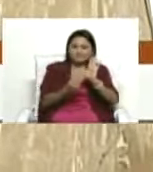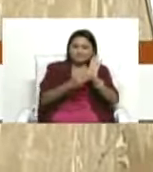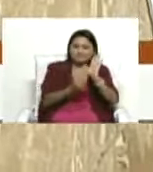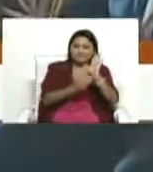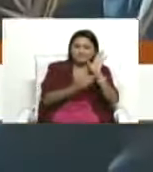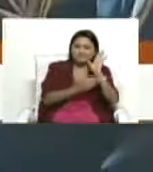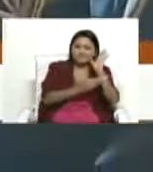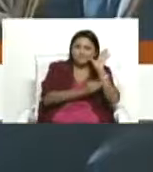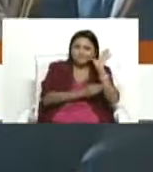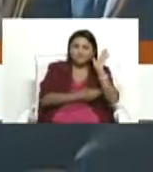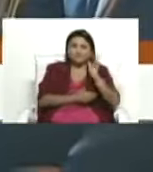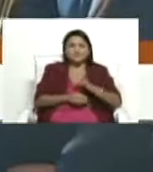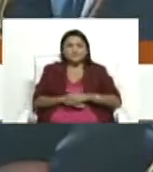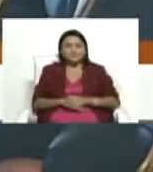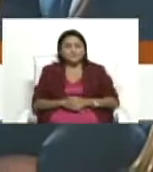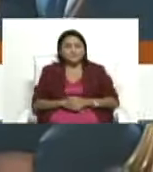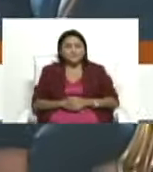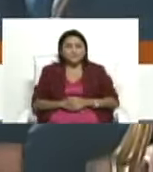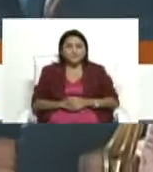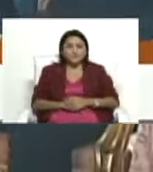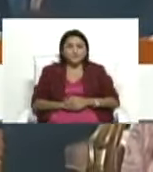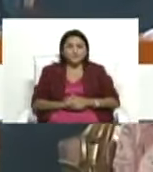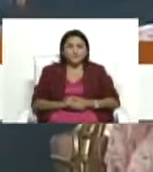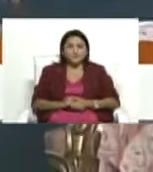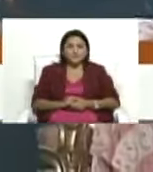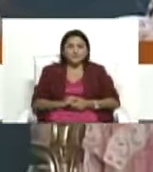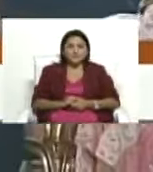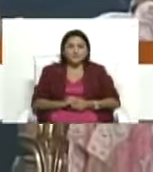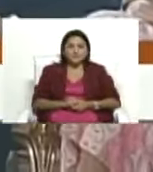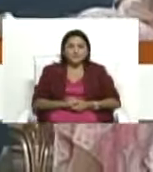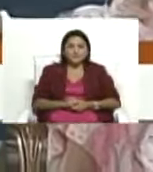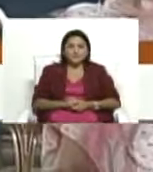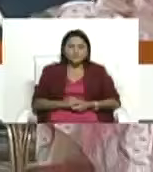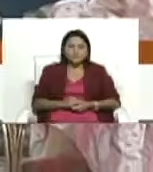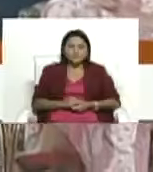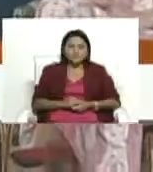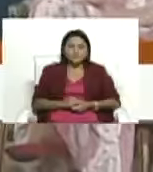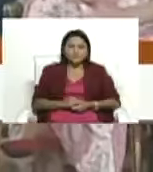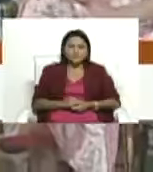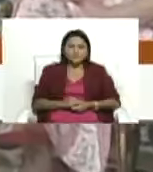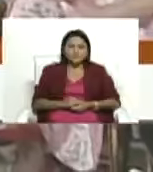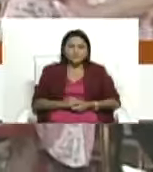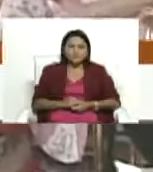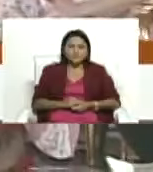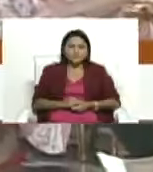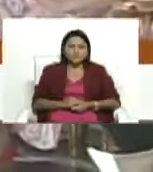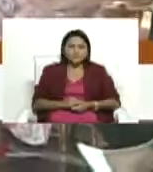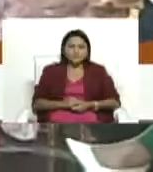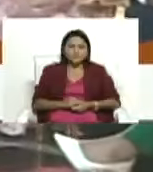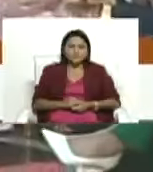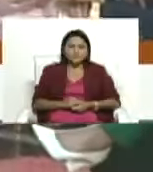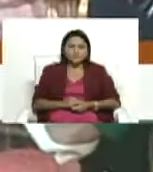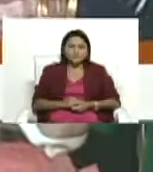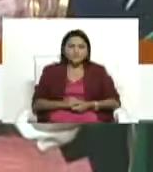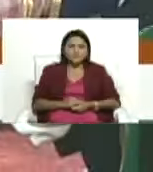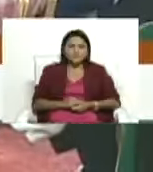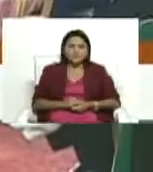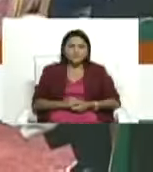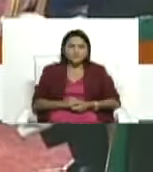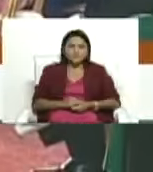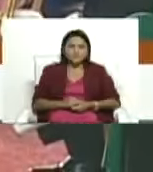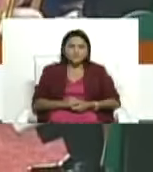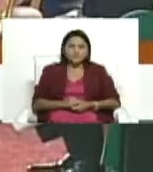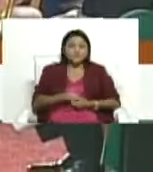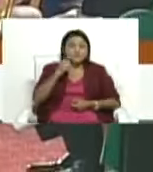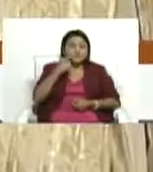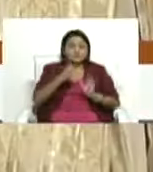para este documento que va a ser presentado ante el Poder Electoral, ante el Consejo Nacional Electoral, que es el único ente,